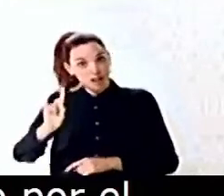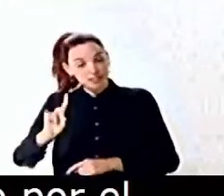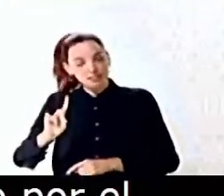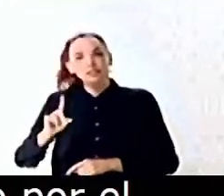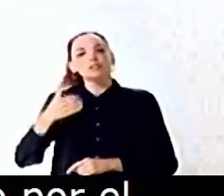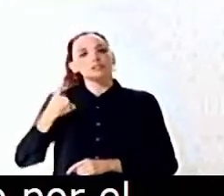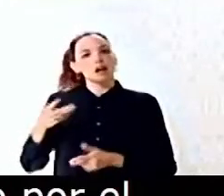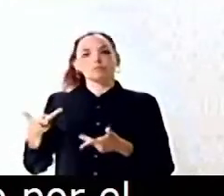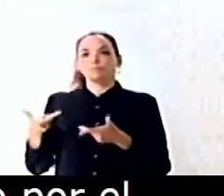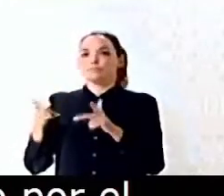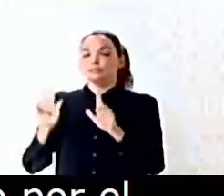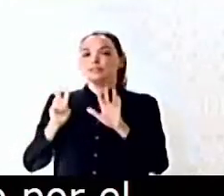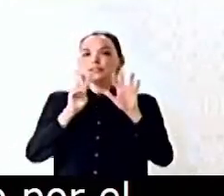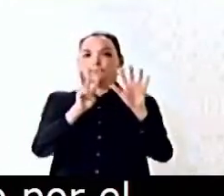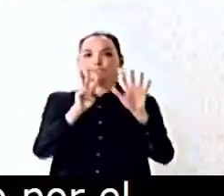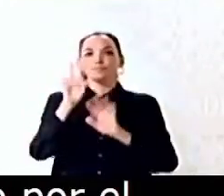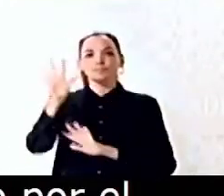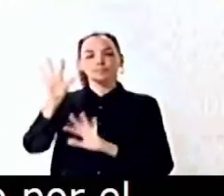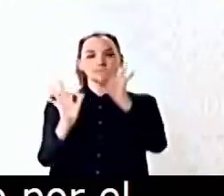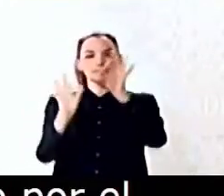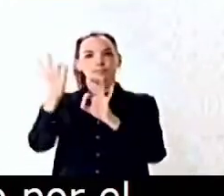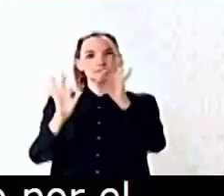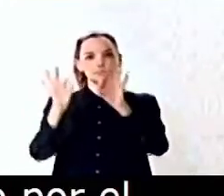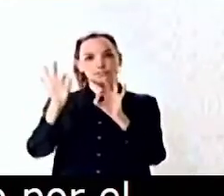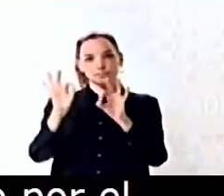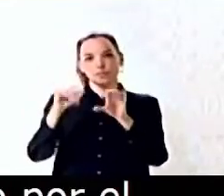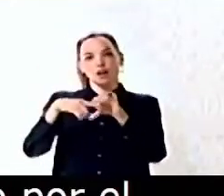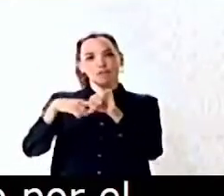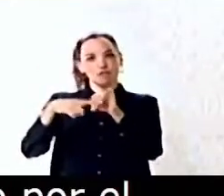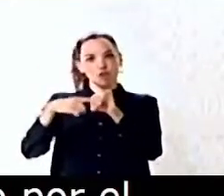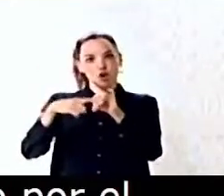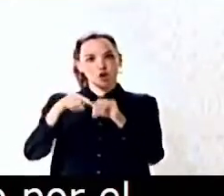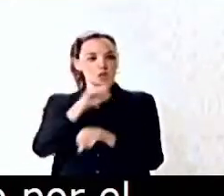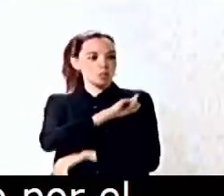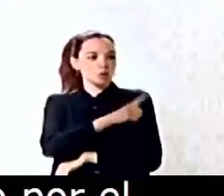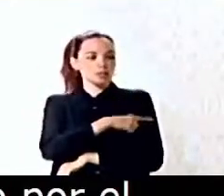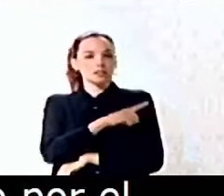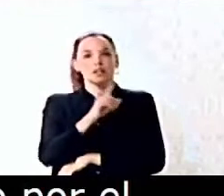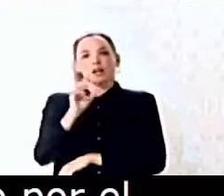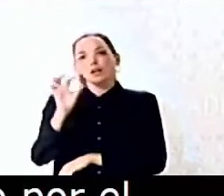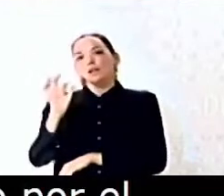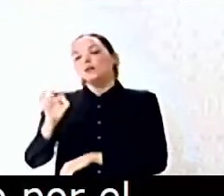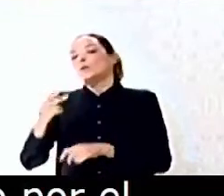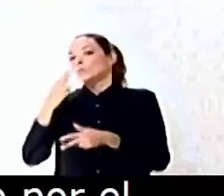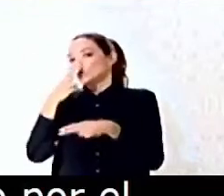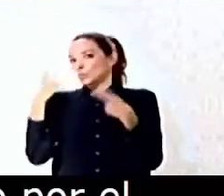75% de aforo en deportistas y 75% de aforo en público.